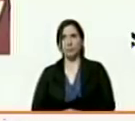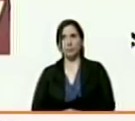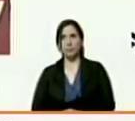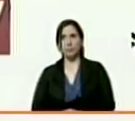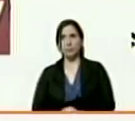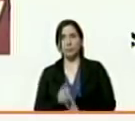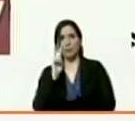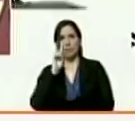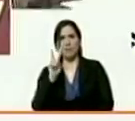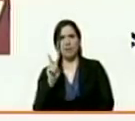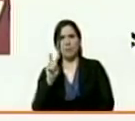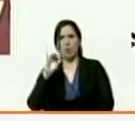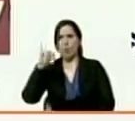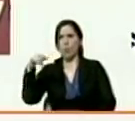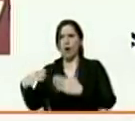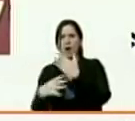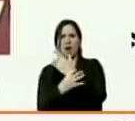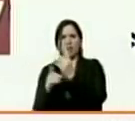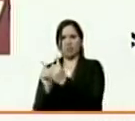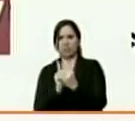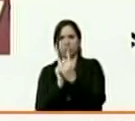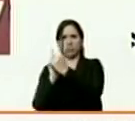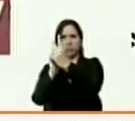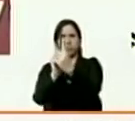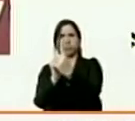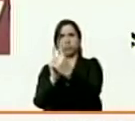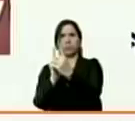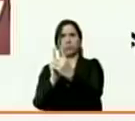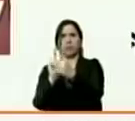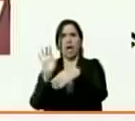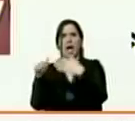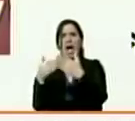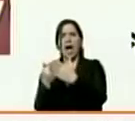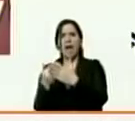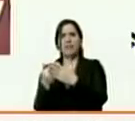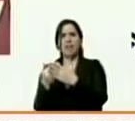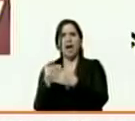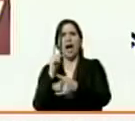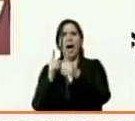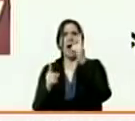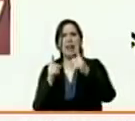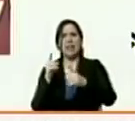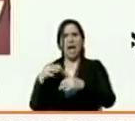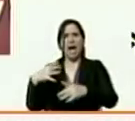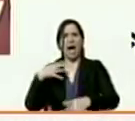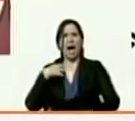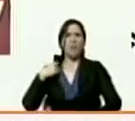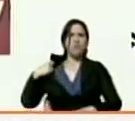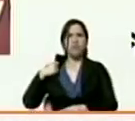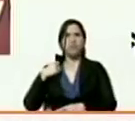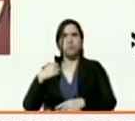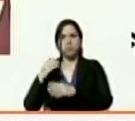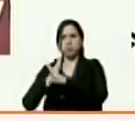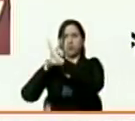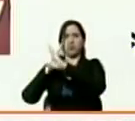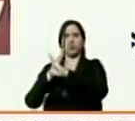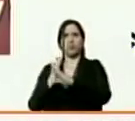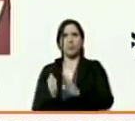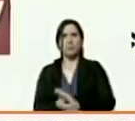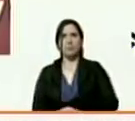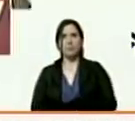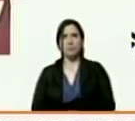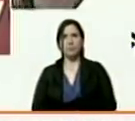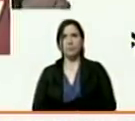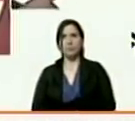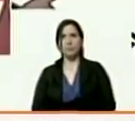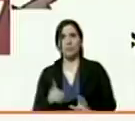Juanito Alimaña persiguiendo, no sé quién corría, hasta que alguien lo agarró por la chaqueta y lo frenó, como loco pues.